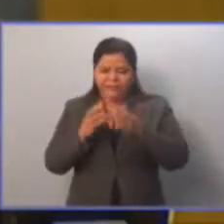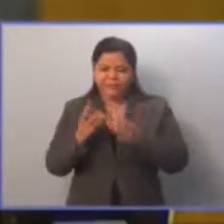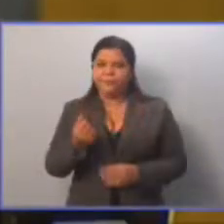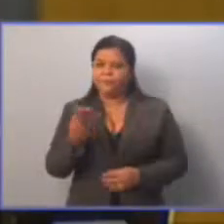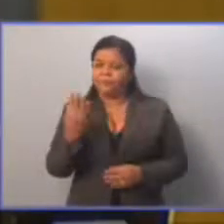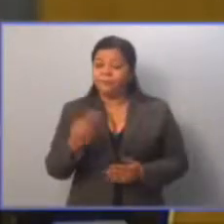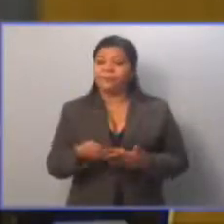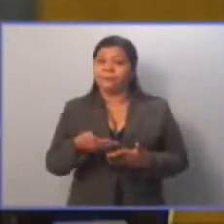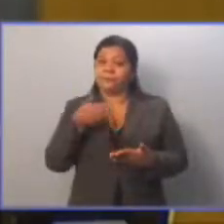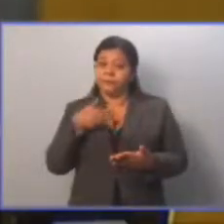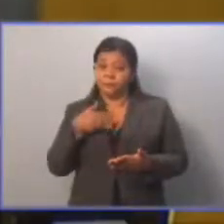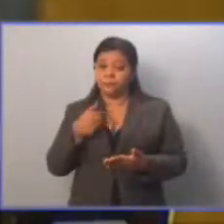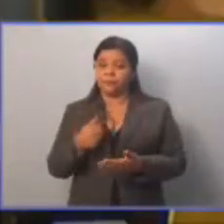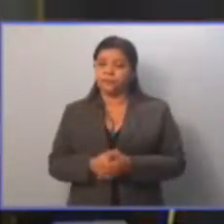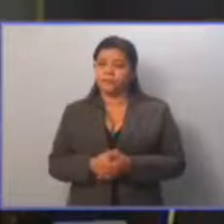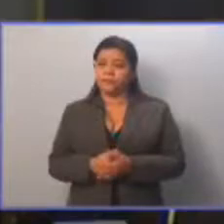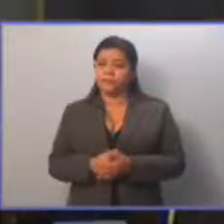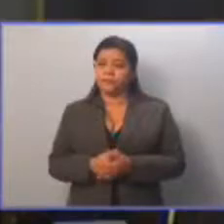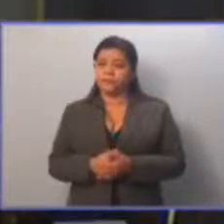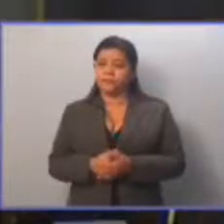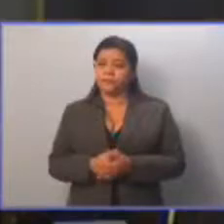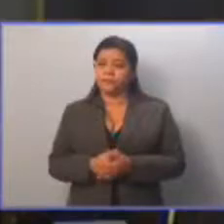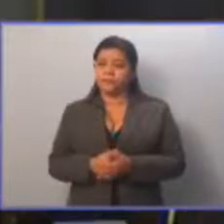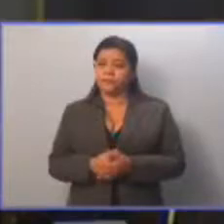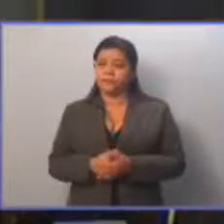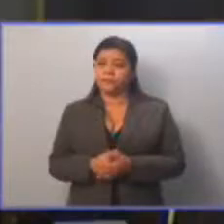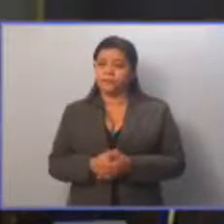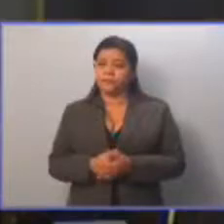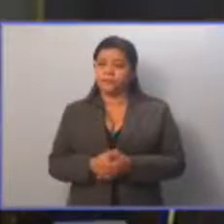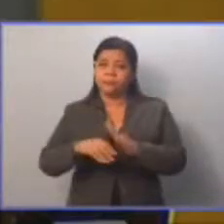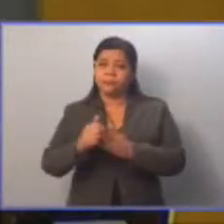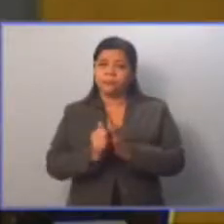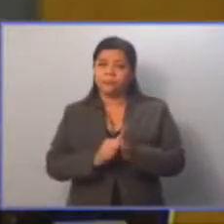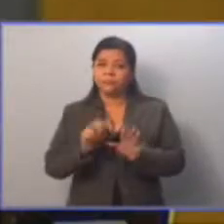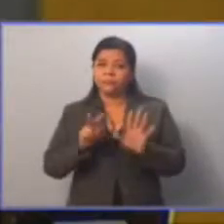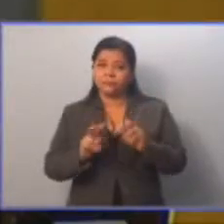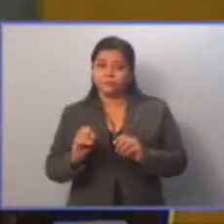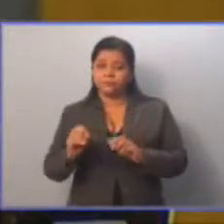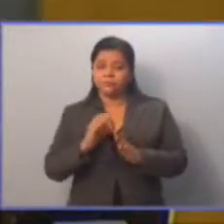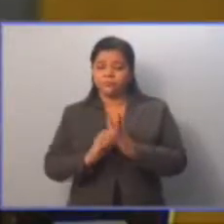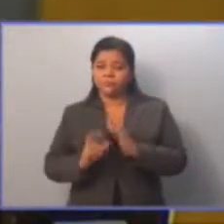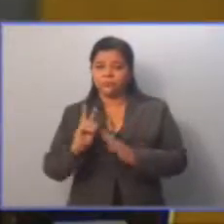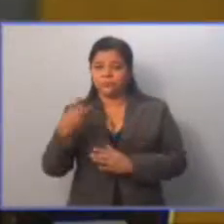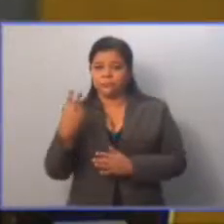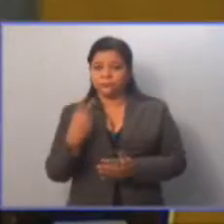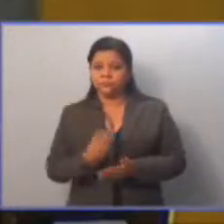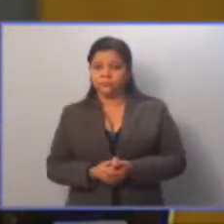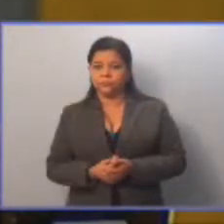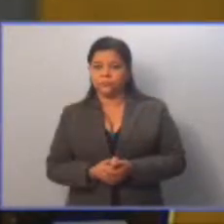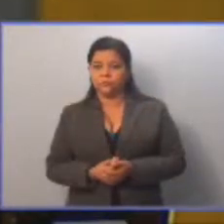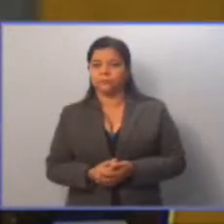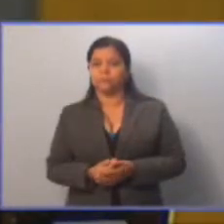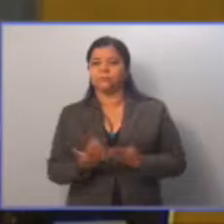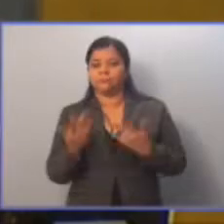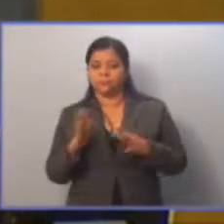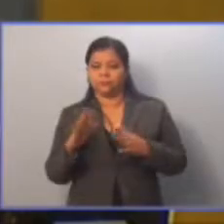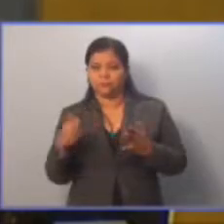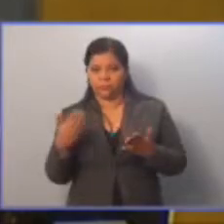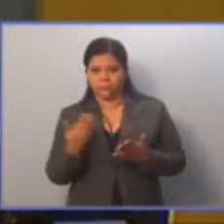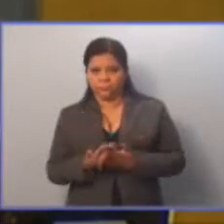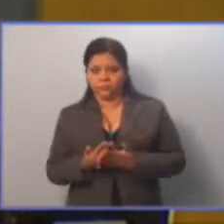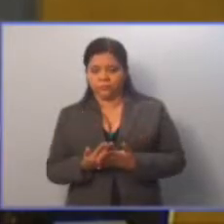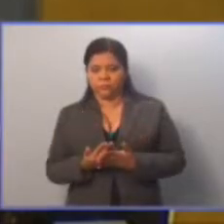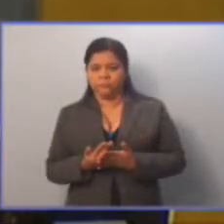pero antes vamos a solicitar, en base al artículo 70, el inciso segundo del reglamento interno, se